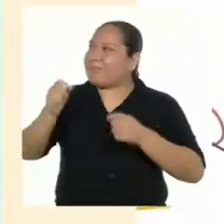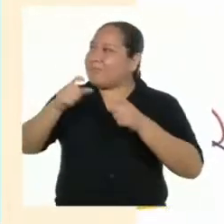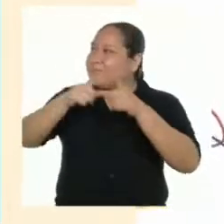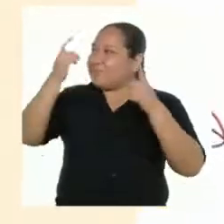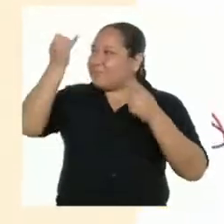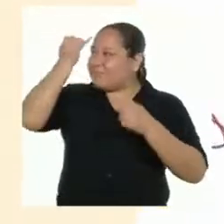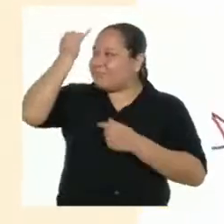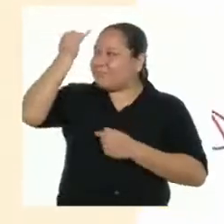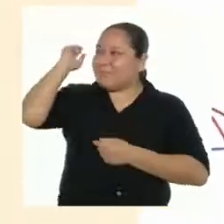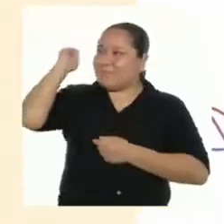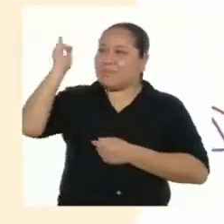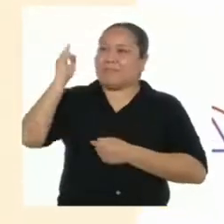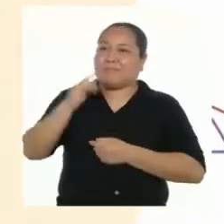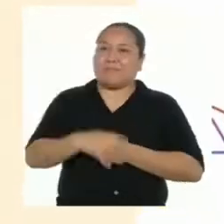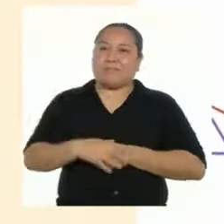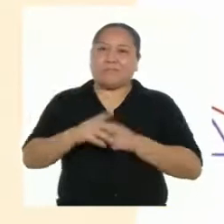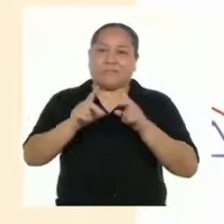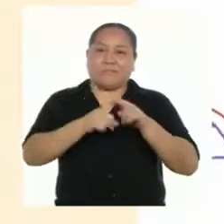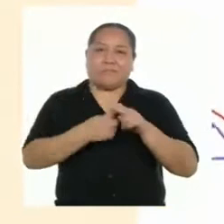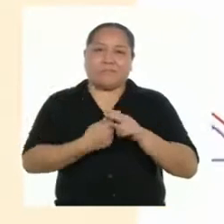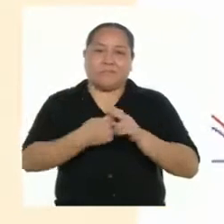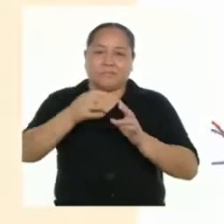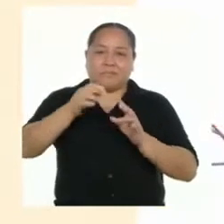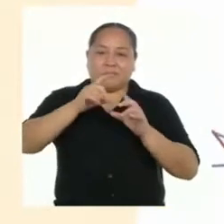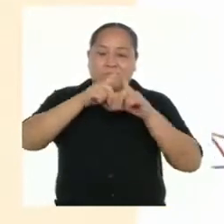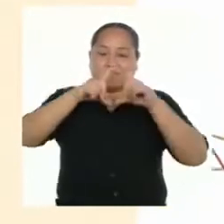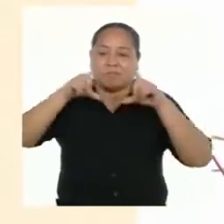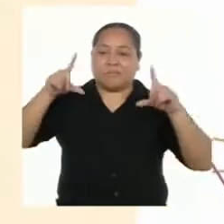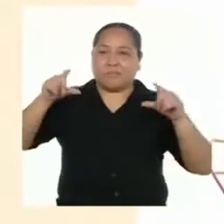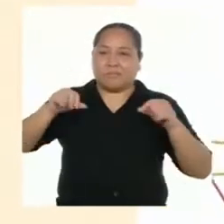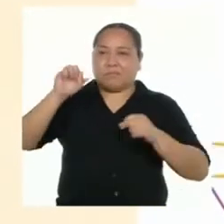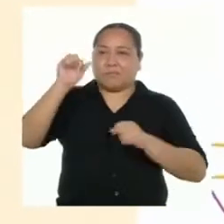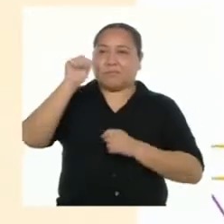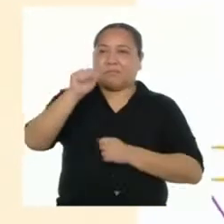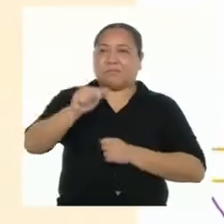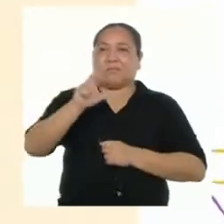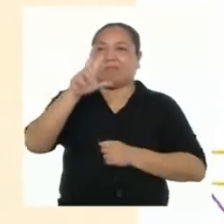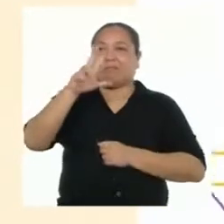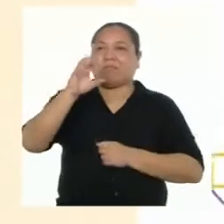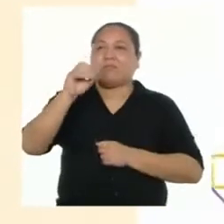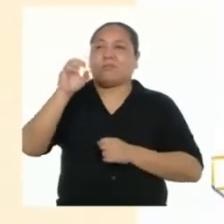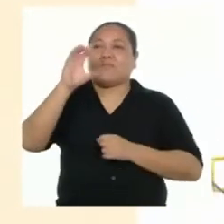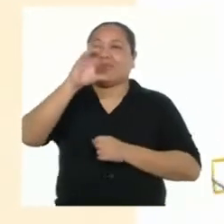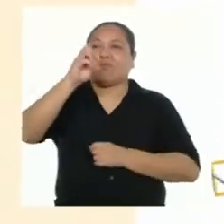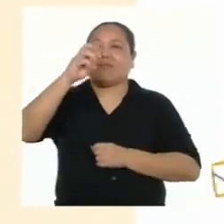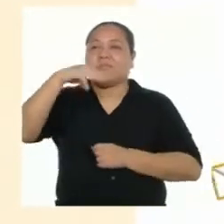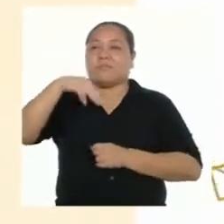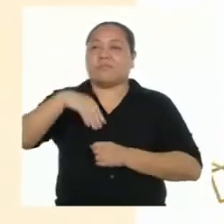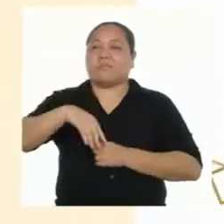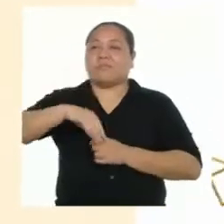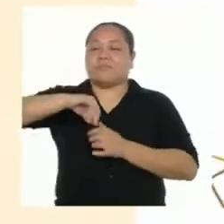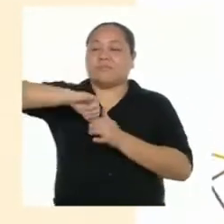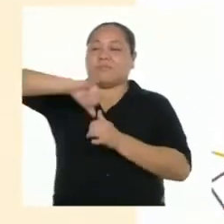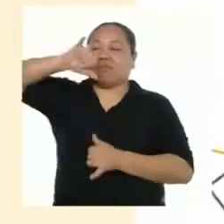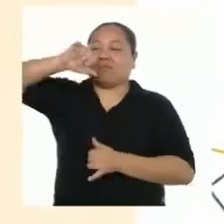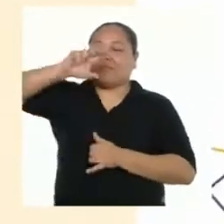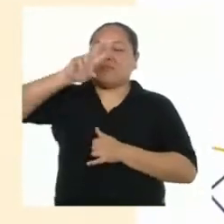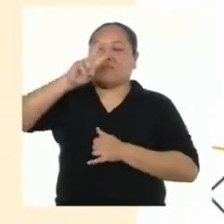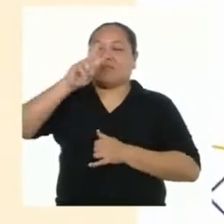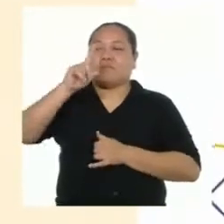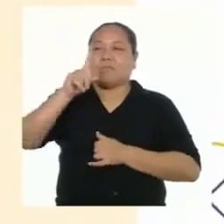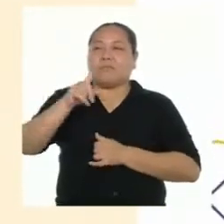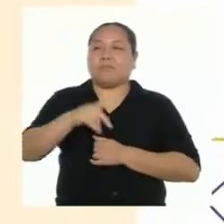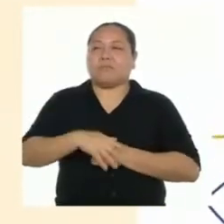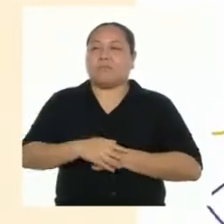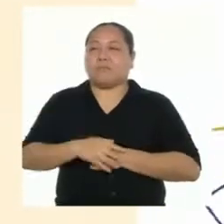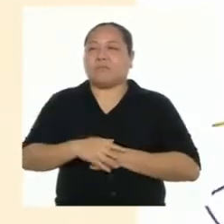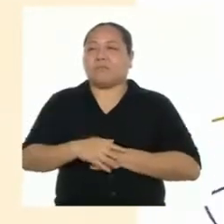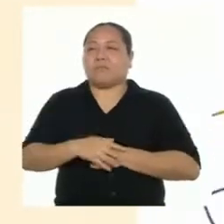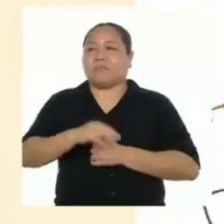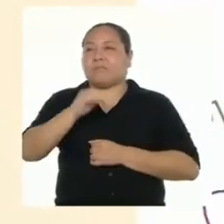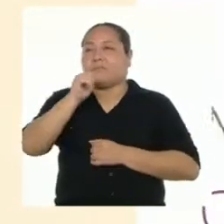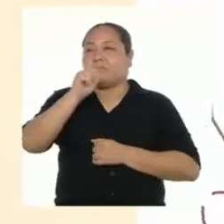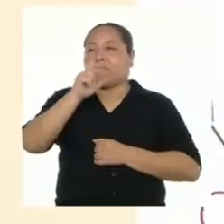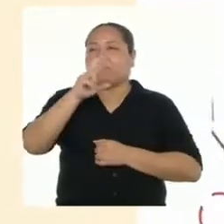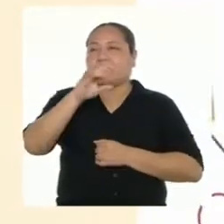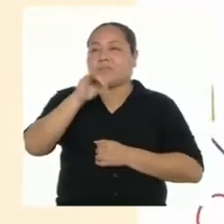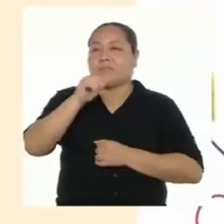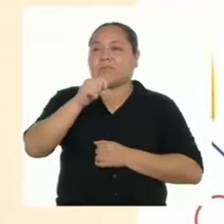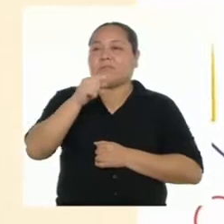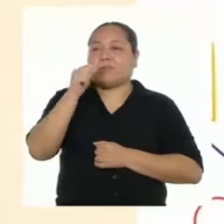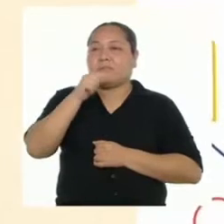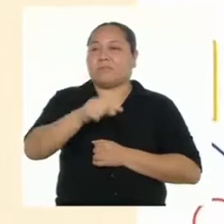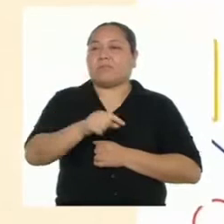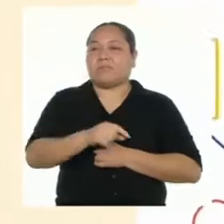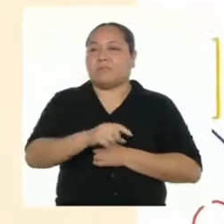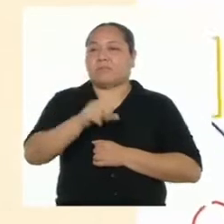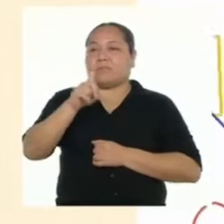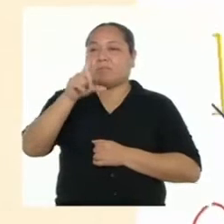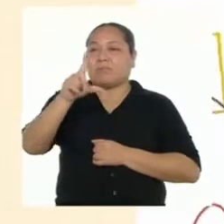profesor. Vamos, voy a comenzar con el rectángulo A. Tiene 30 centímetros de largo y 21 de ancho. Si el área de un rectángulo es